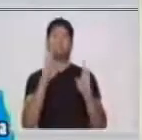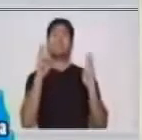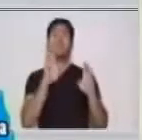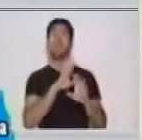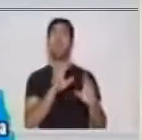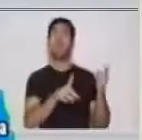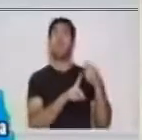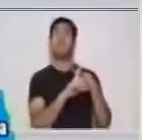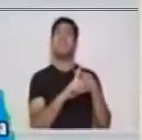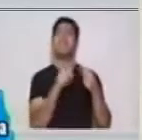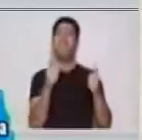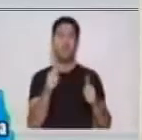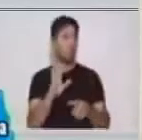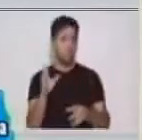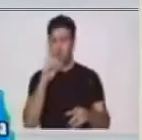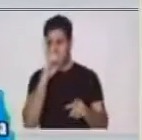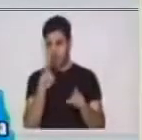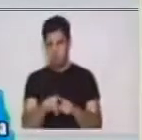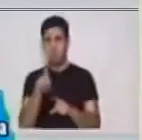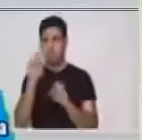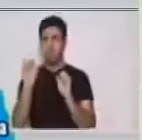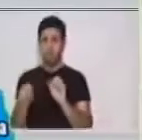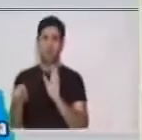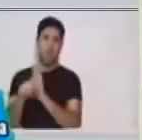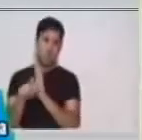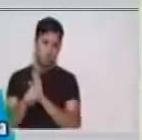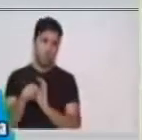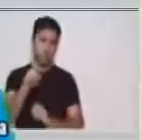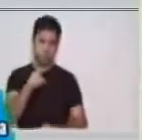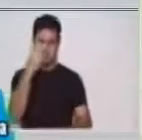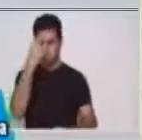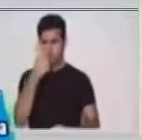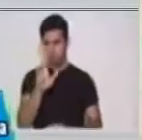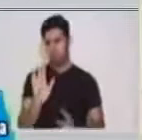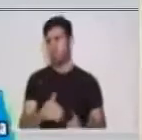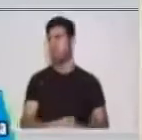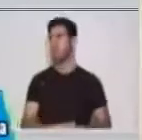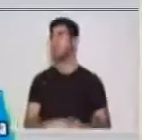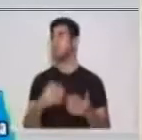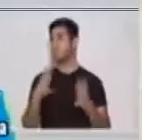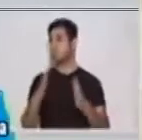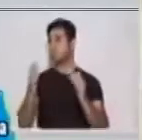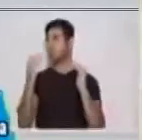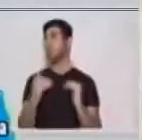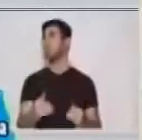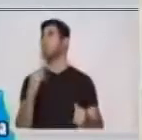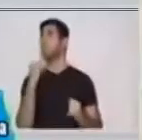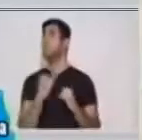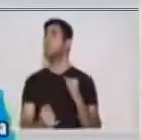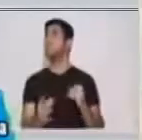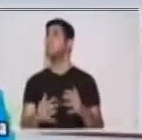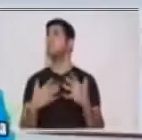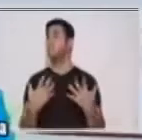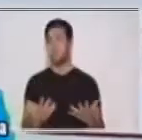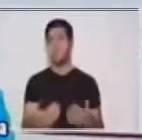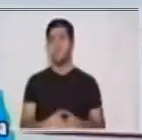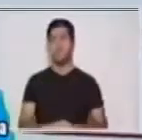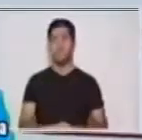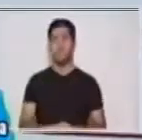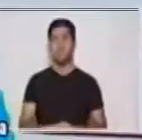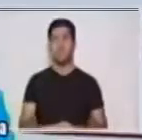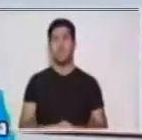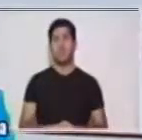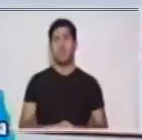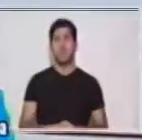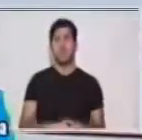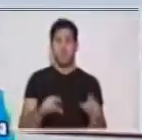opiniones, aunque no sean como las nuestras, todas son válidas. Y por último, vamos a tener una conclusión sobre ese